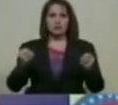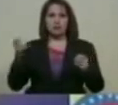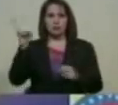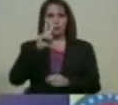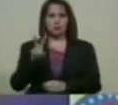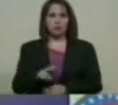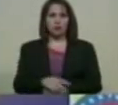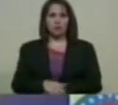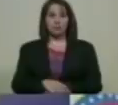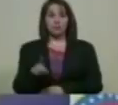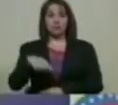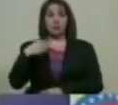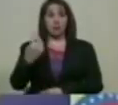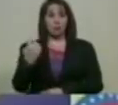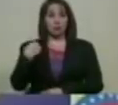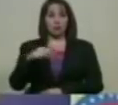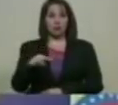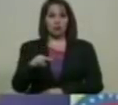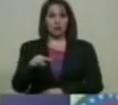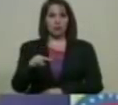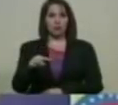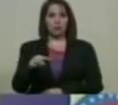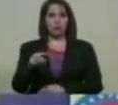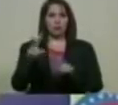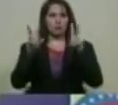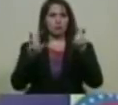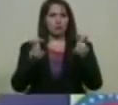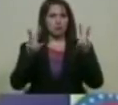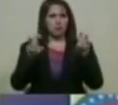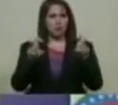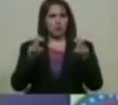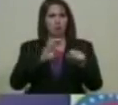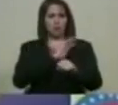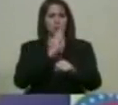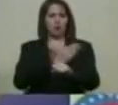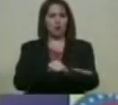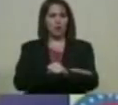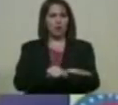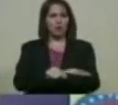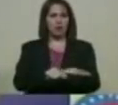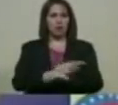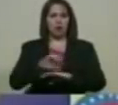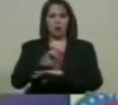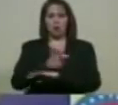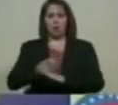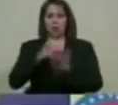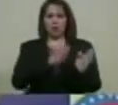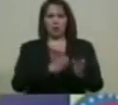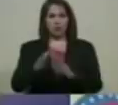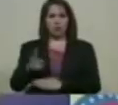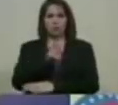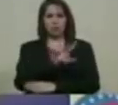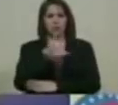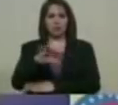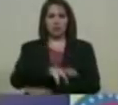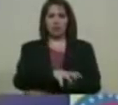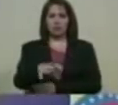Luego tuvimos la renovación de los poderes regionales, gobernadores de los 23 estados y